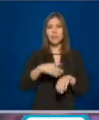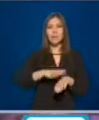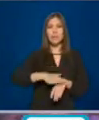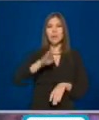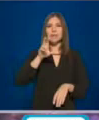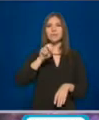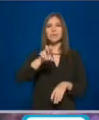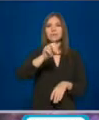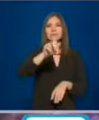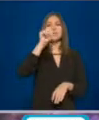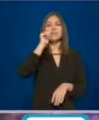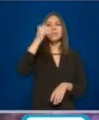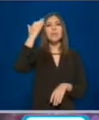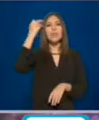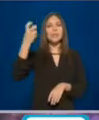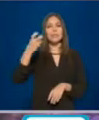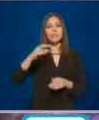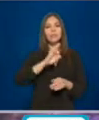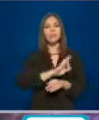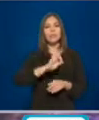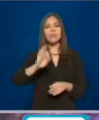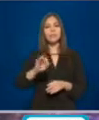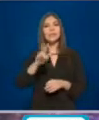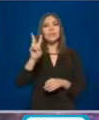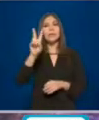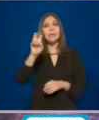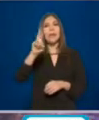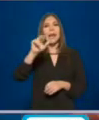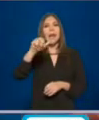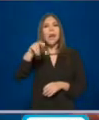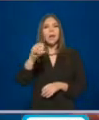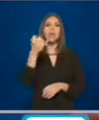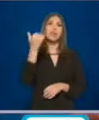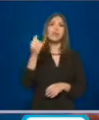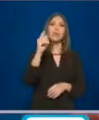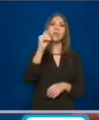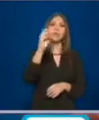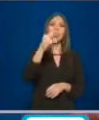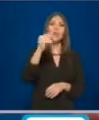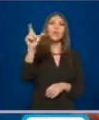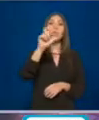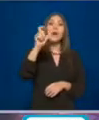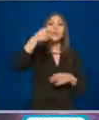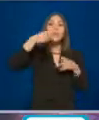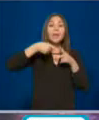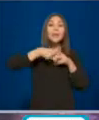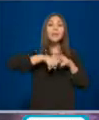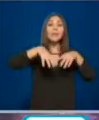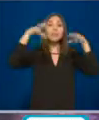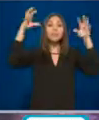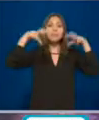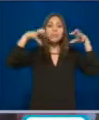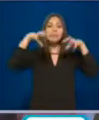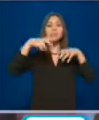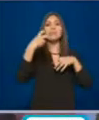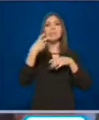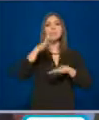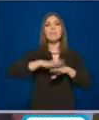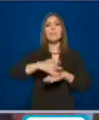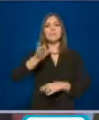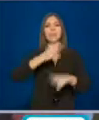otoño. Se presenta más en climas medio húmedos. Cuando vienen las lluvias es cuando más puede